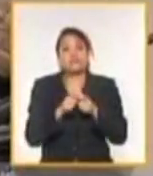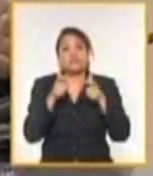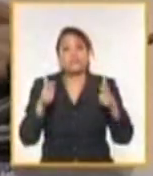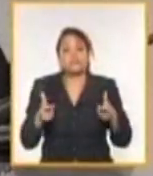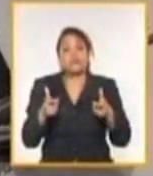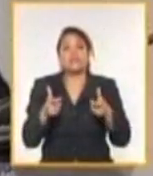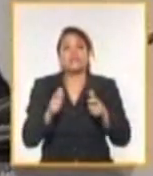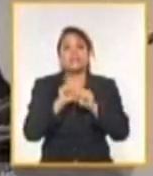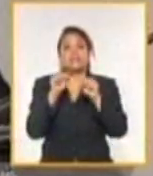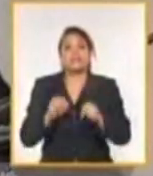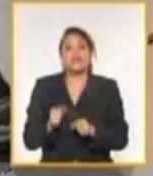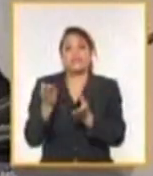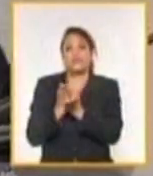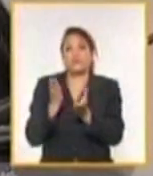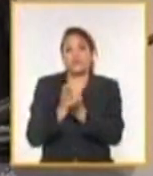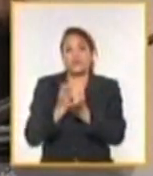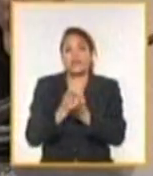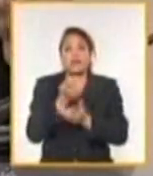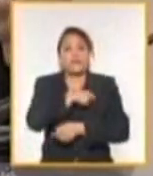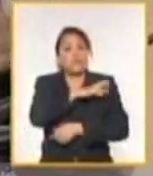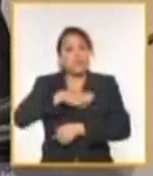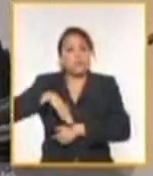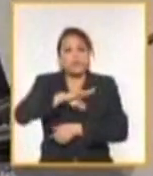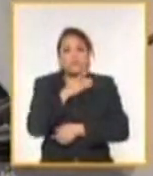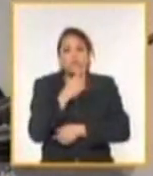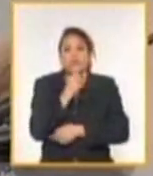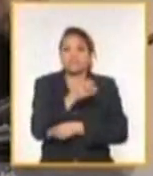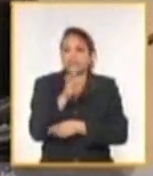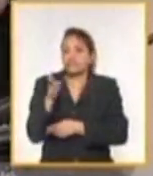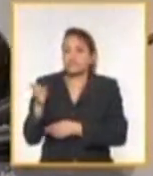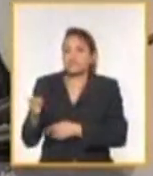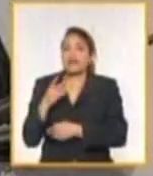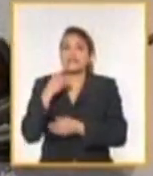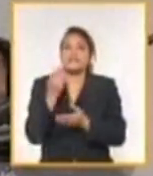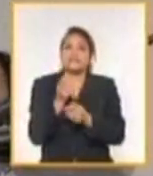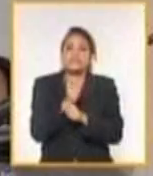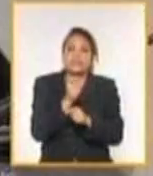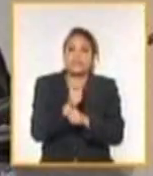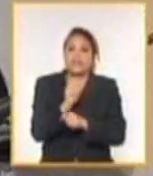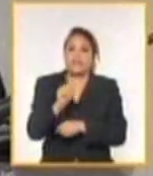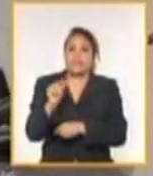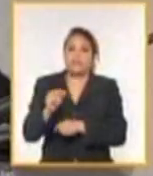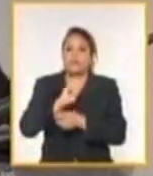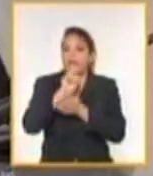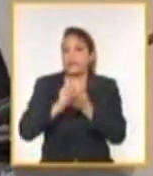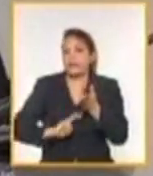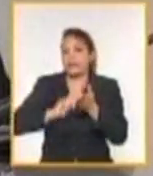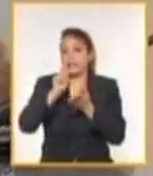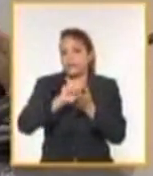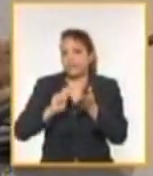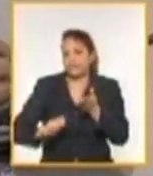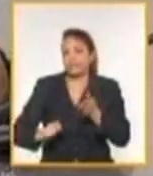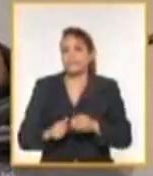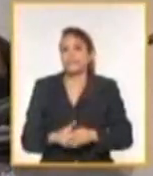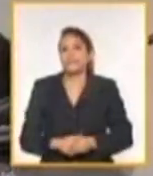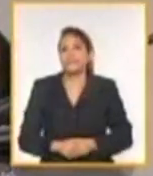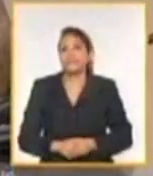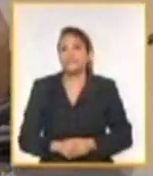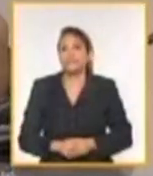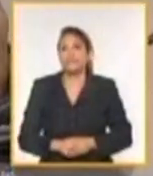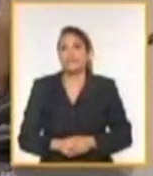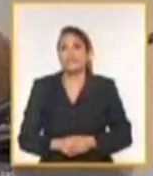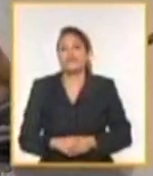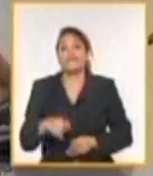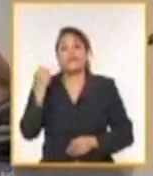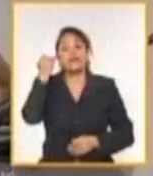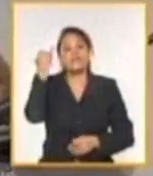extender el sistema escolar a toda la población, y se hizo. Armando Jara como hacedor y además ideólogo de la educación